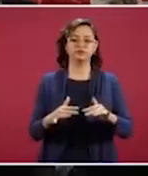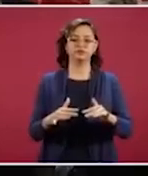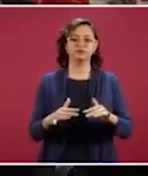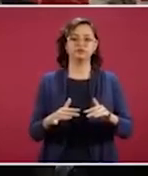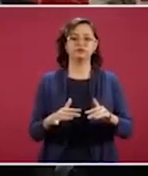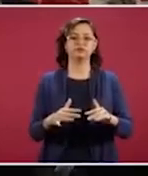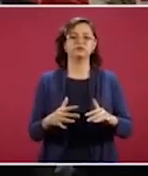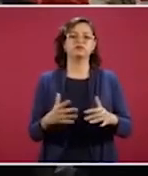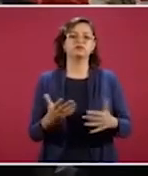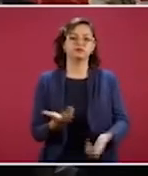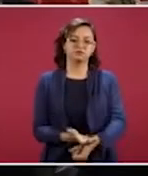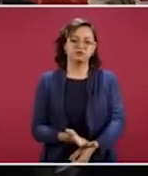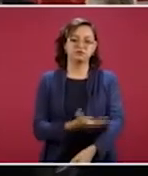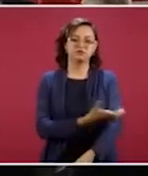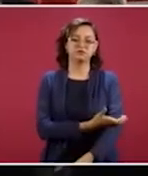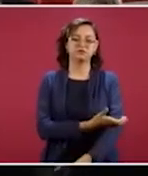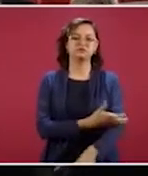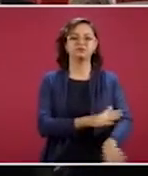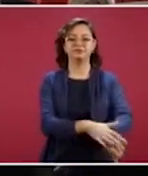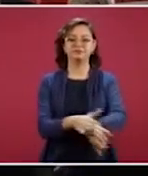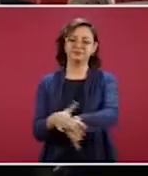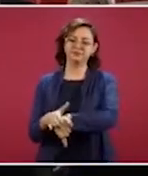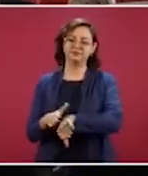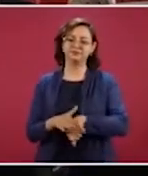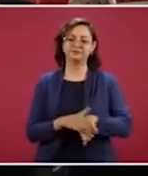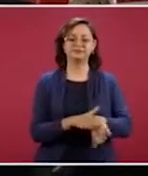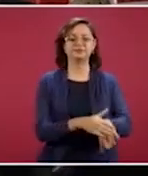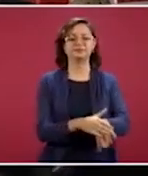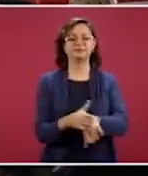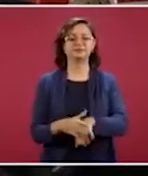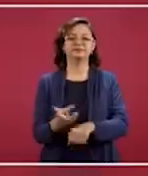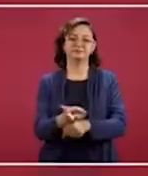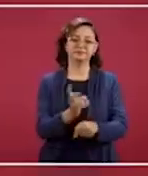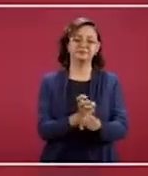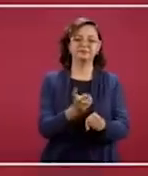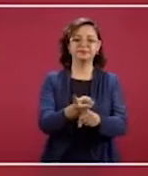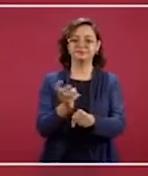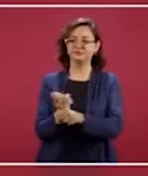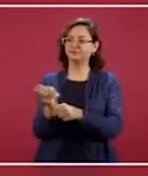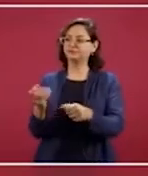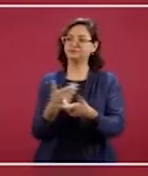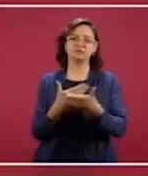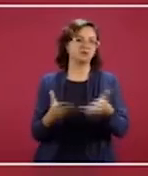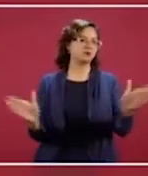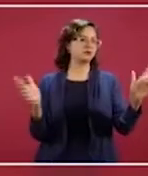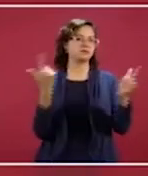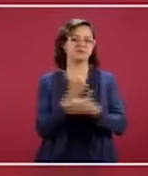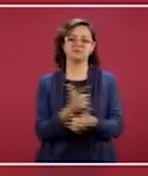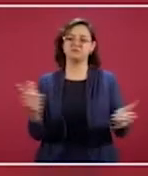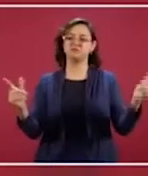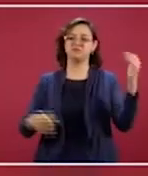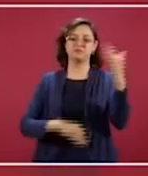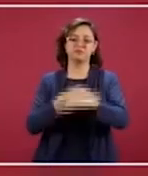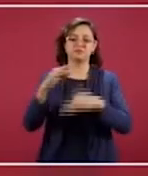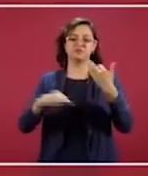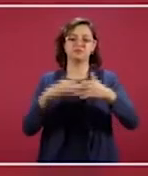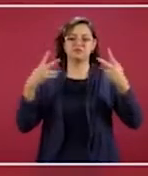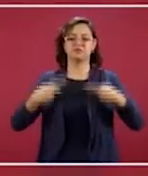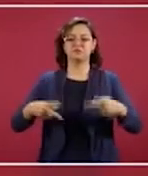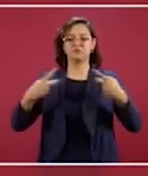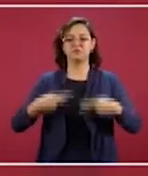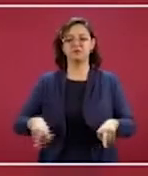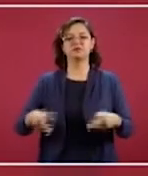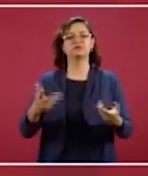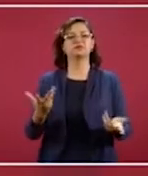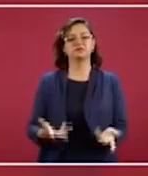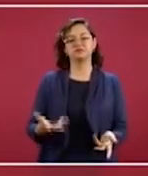es una convocatoria un llamamiento una invitación abierta a todos los ciudadanos